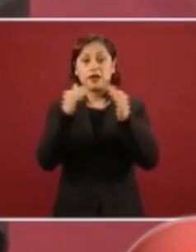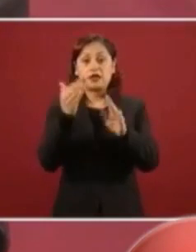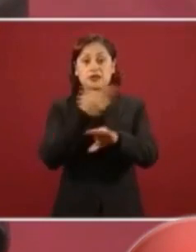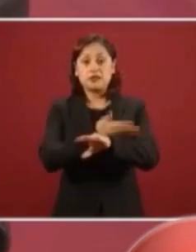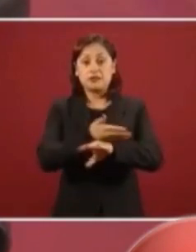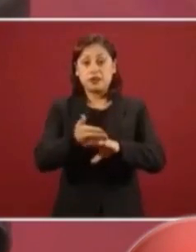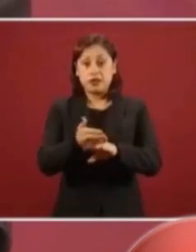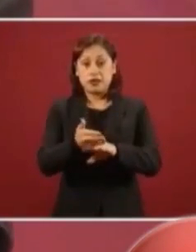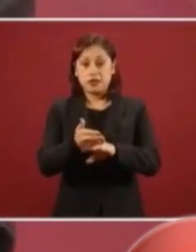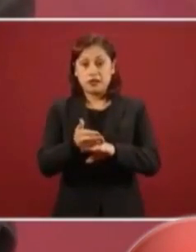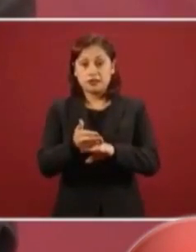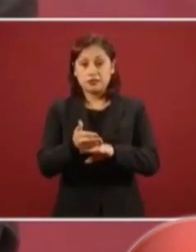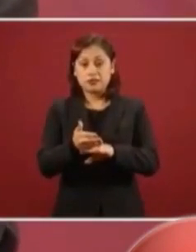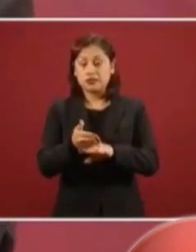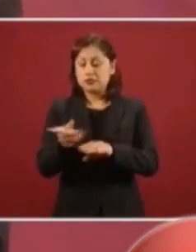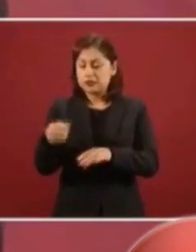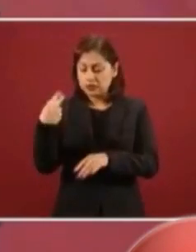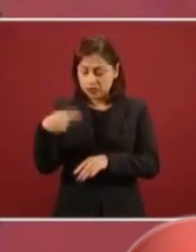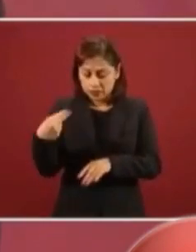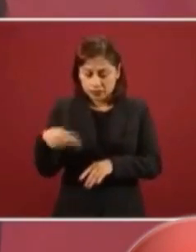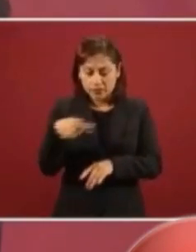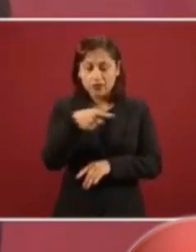cómo se llama